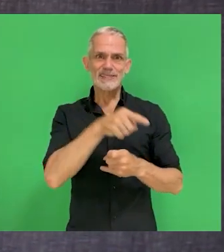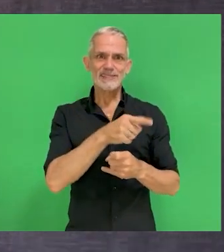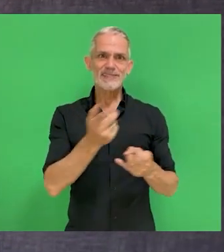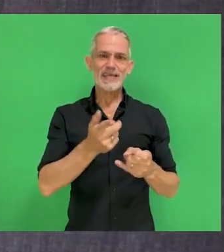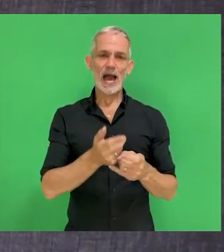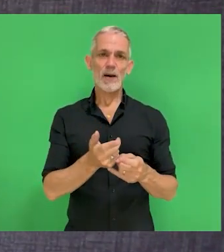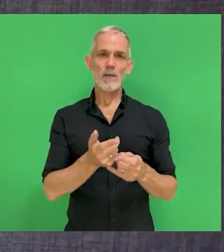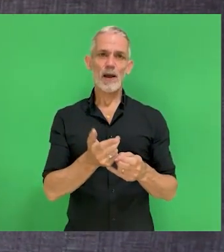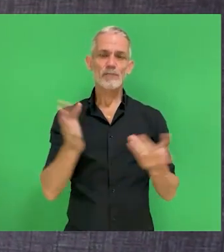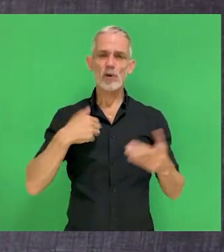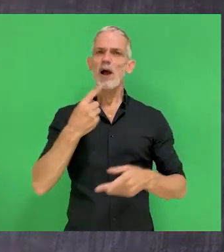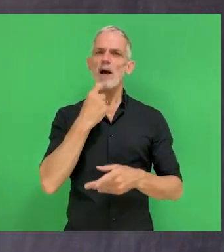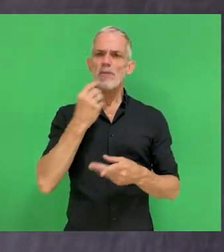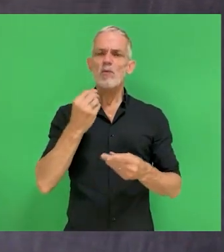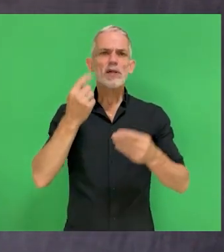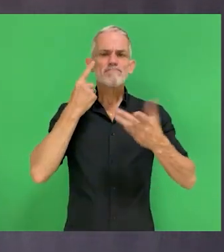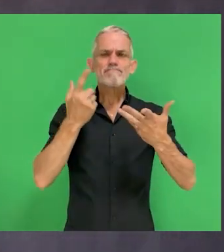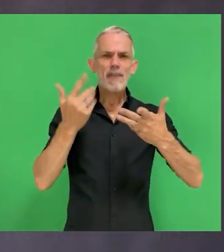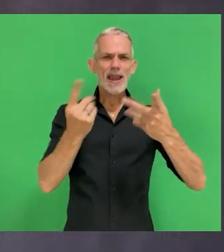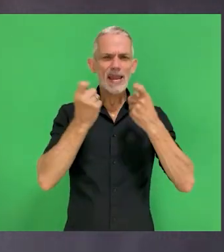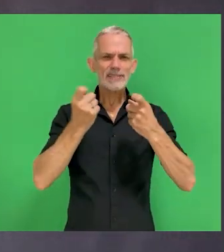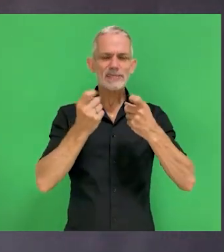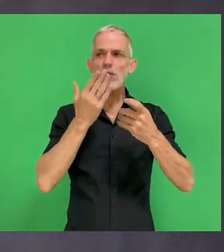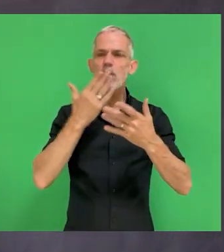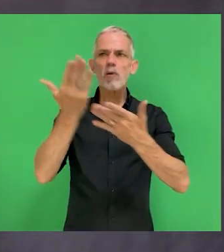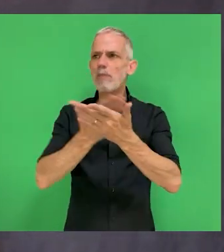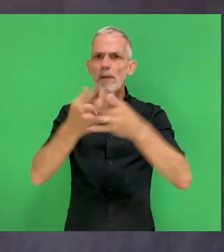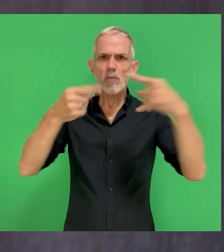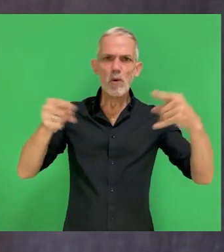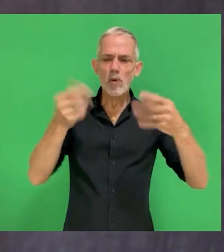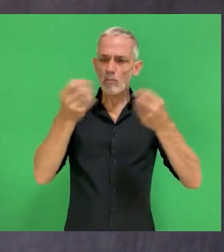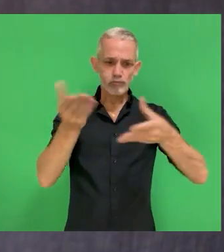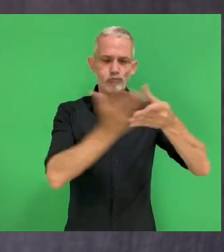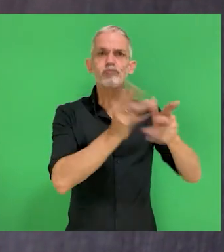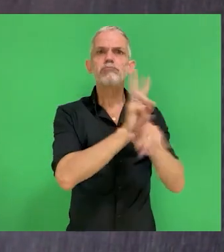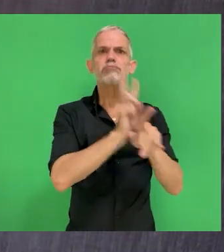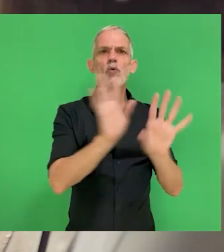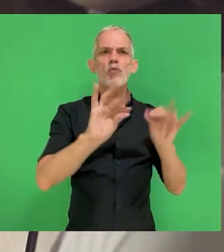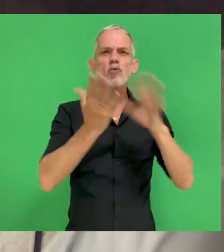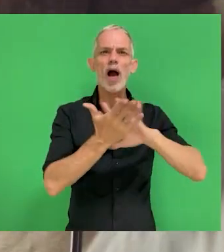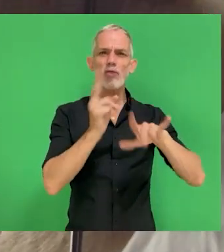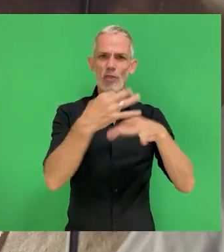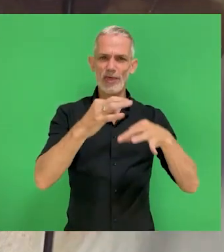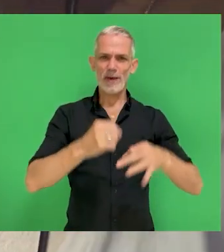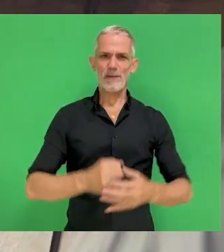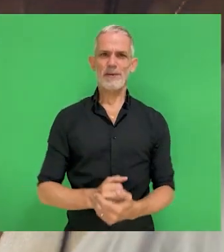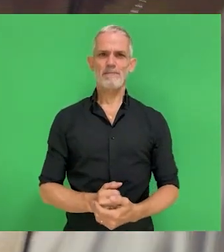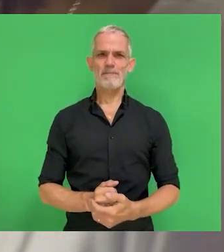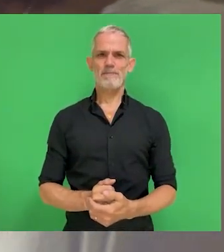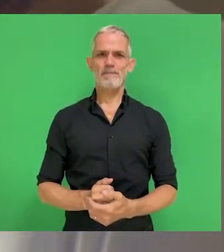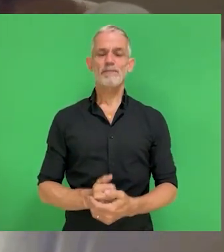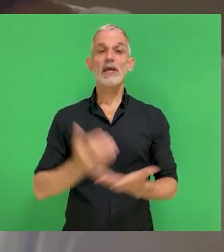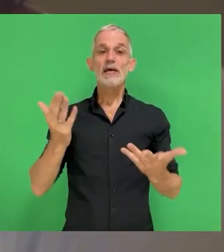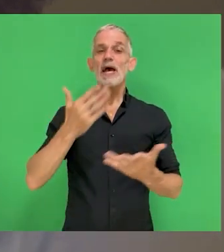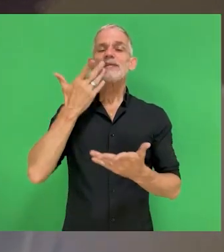y a partir de darme cuenta que era necesario que esos documentos sean preservados de alguna manera. Locutora en el estudio.